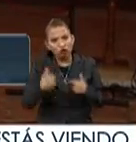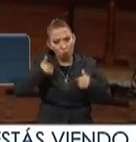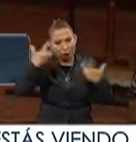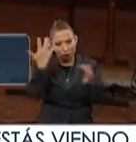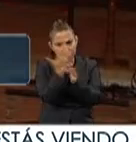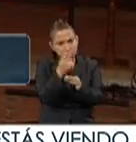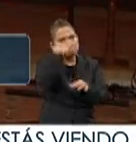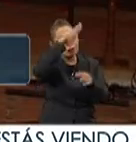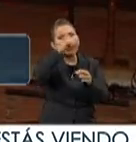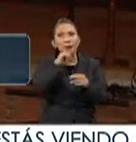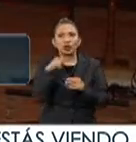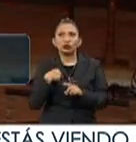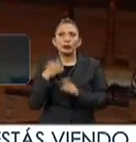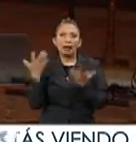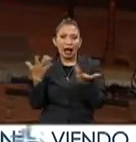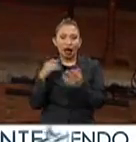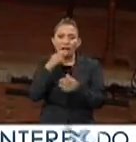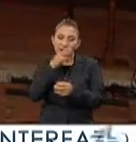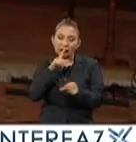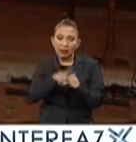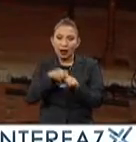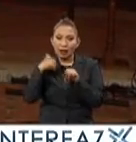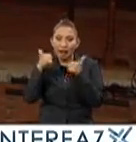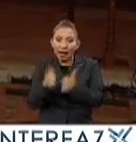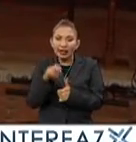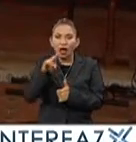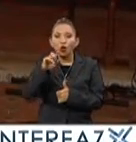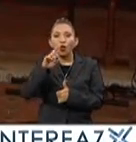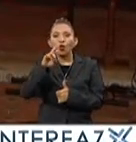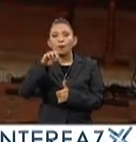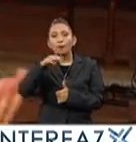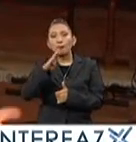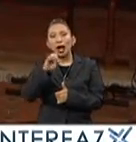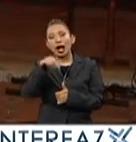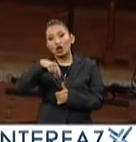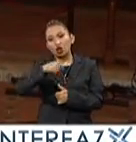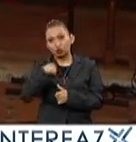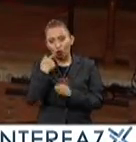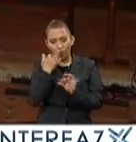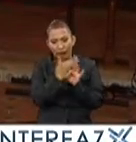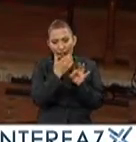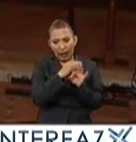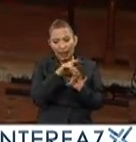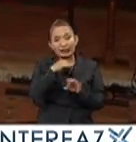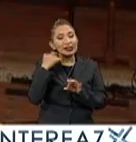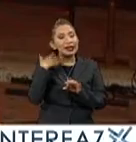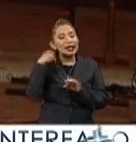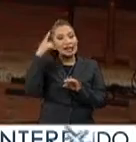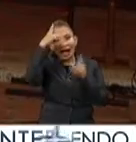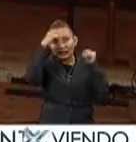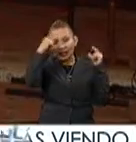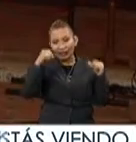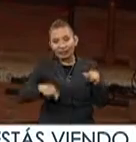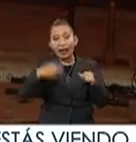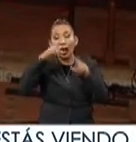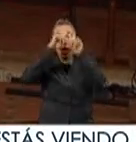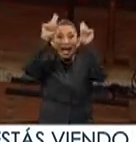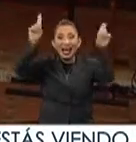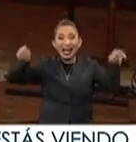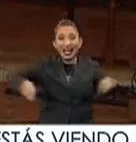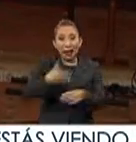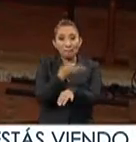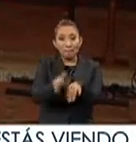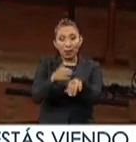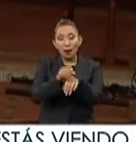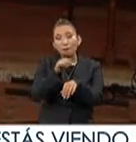y también me dedico a hacer festivales de arte urbano justamente. Tengo uno muy importante en San Miguel de Allende que se hace llamar Muros en Blanco,